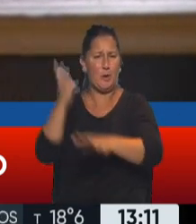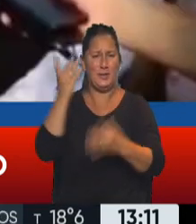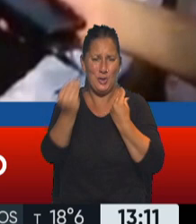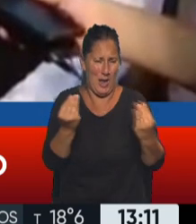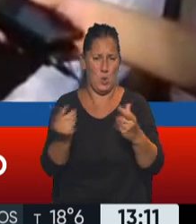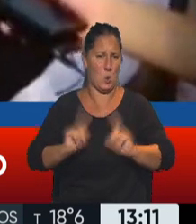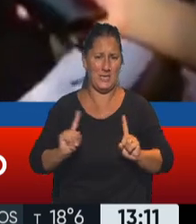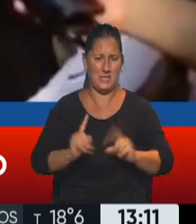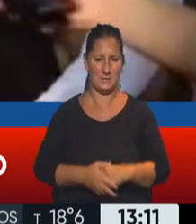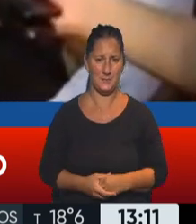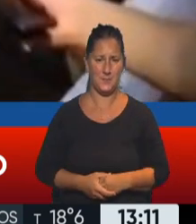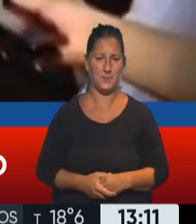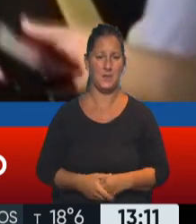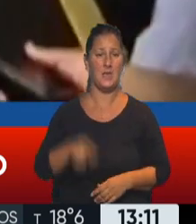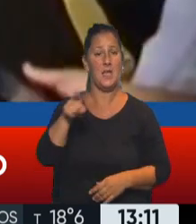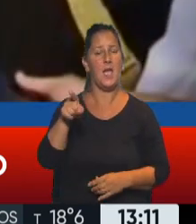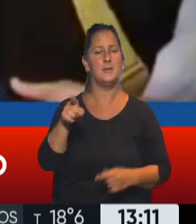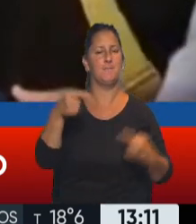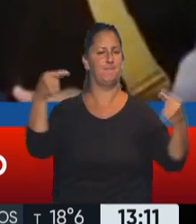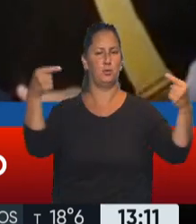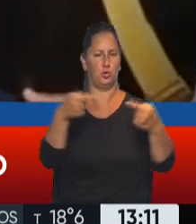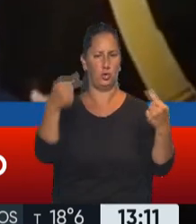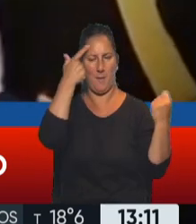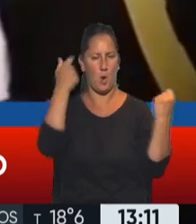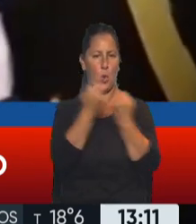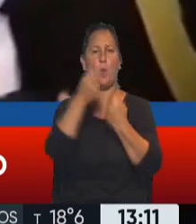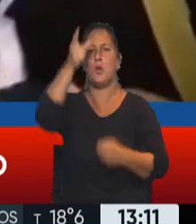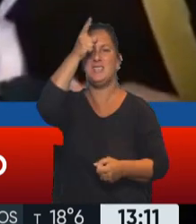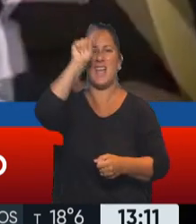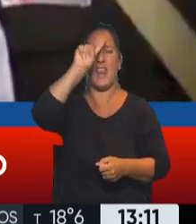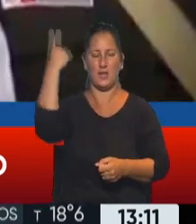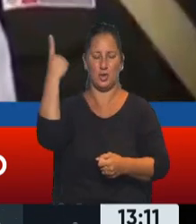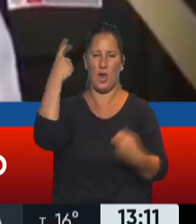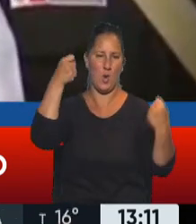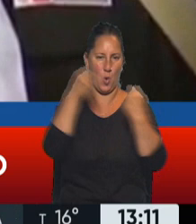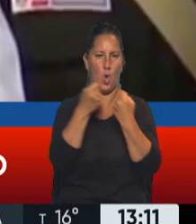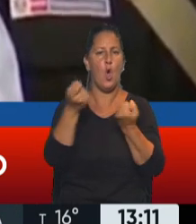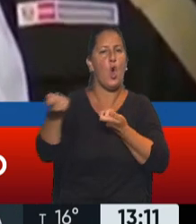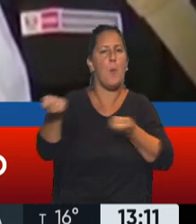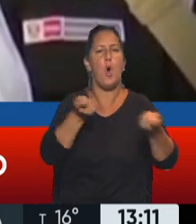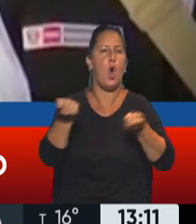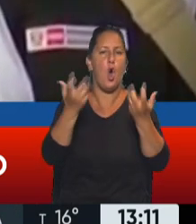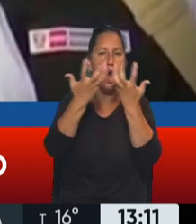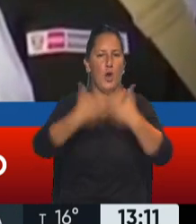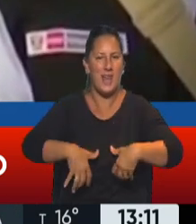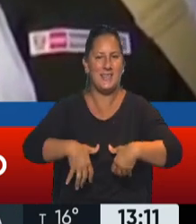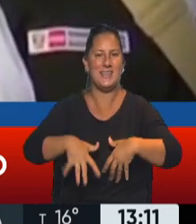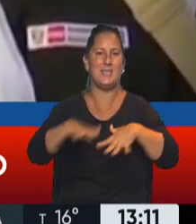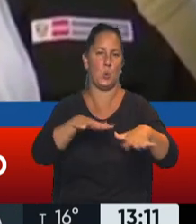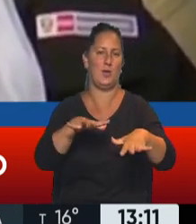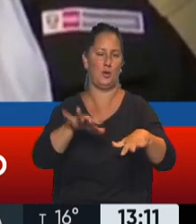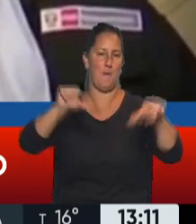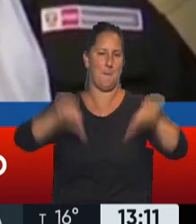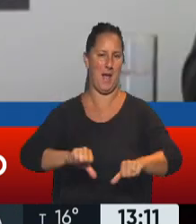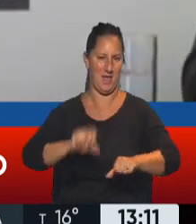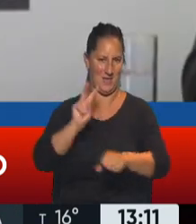nombrado. Guillén tenía diferencias con el jefe de la Policía Nacional en relación al manejo de la fuerza ante la crisis de inseguridad que vive